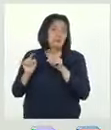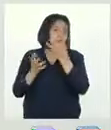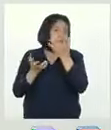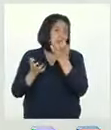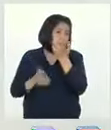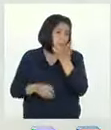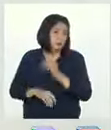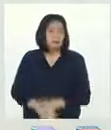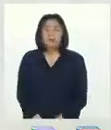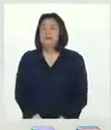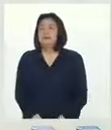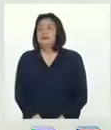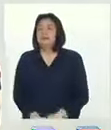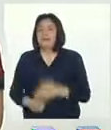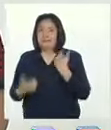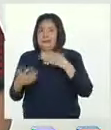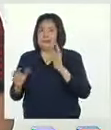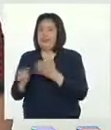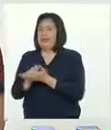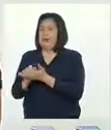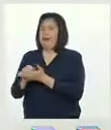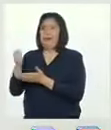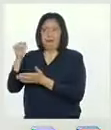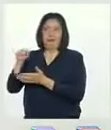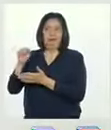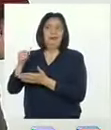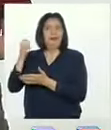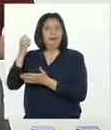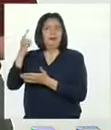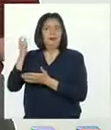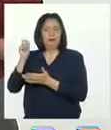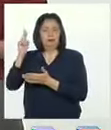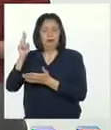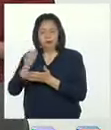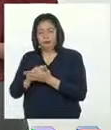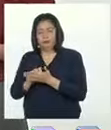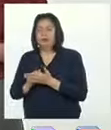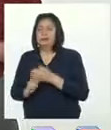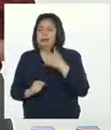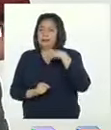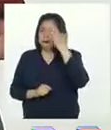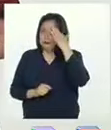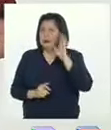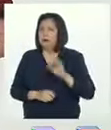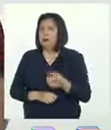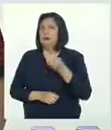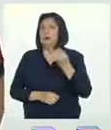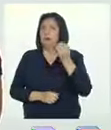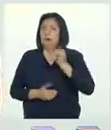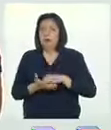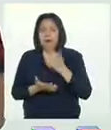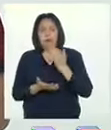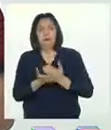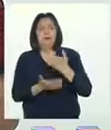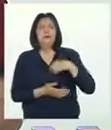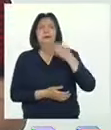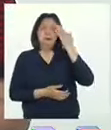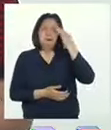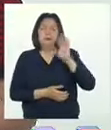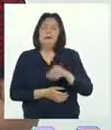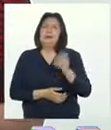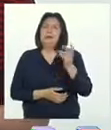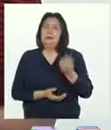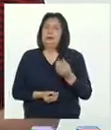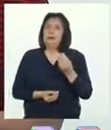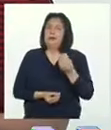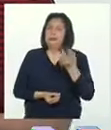prefieran. Anotado todo y comprendido, profesor. Ya sabemos cómo identificar el problema, las causas y las